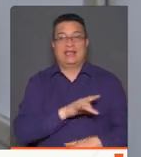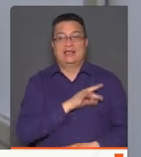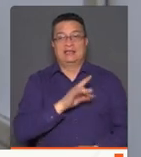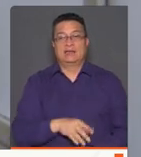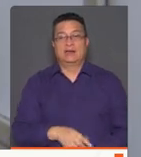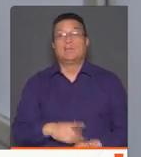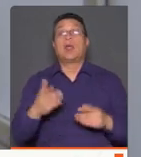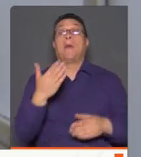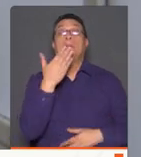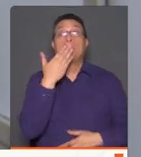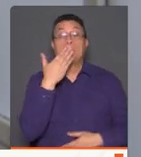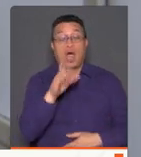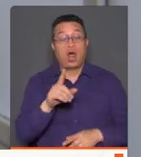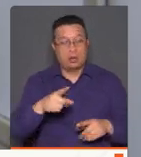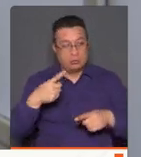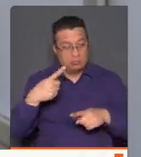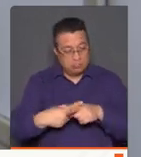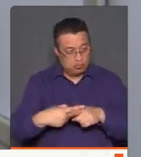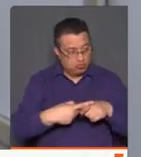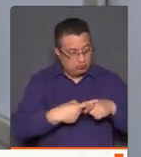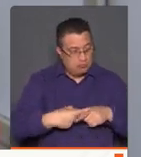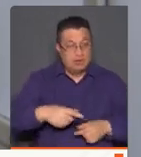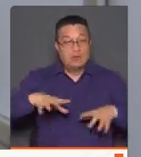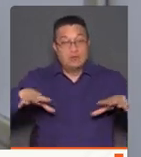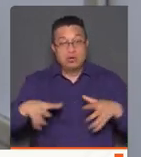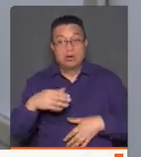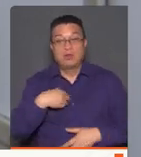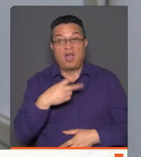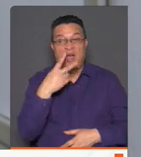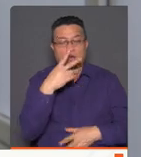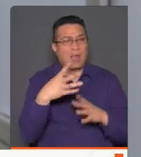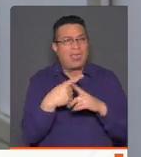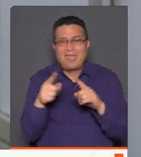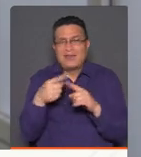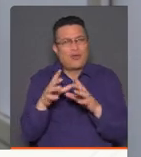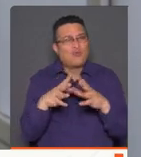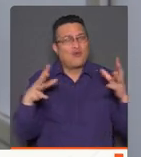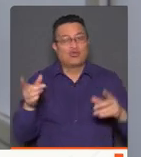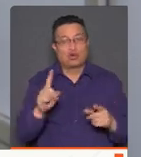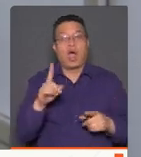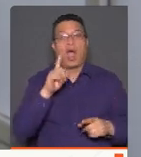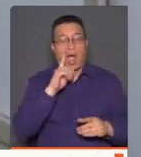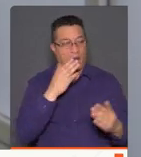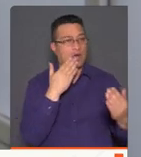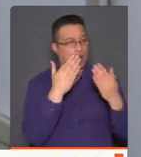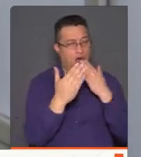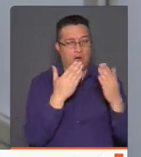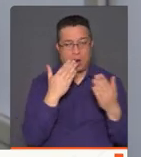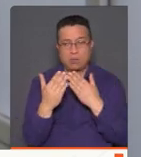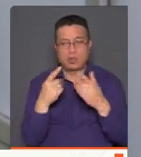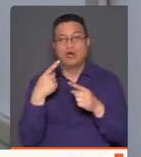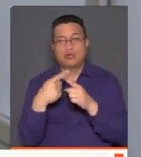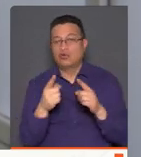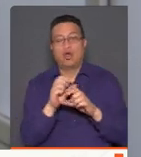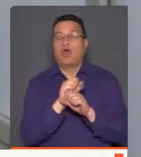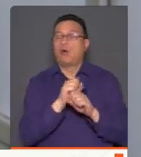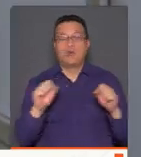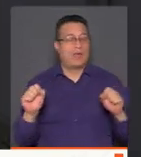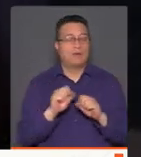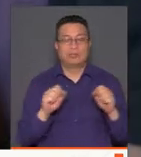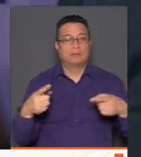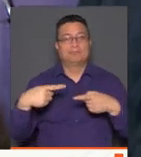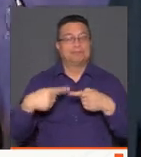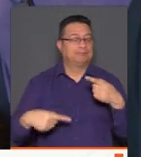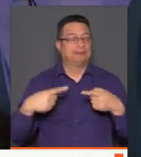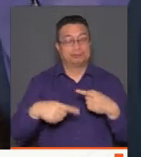hubiera sido hacer este esfuerzo común. Yo no veo muchas diferencias, ¿no? Pero yo sé que hubo conversación y por distintas razones esto no pudo cuajar, a lo menos por el